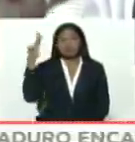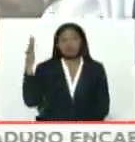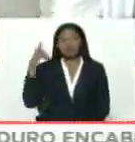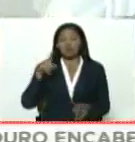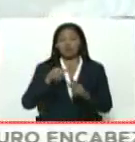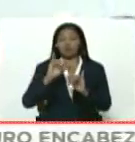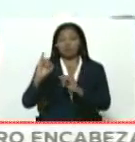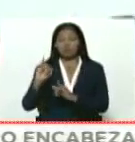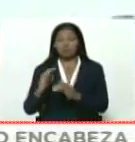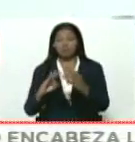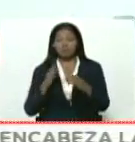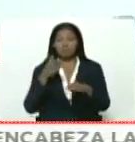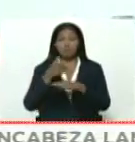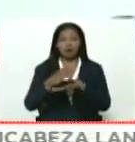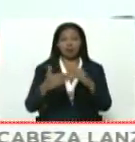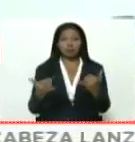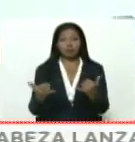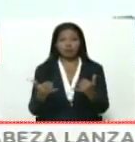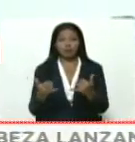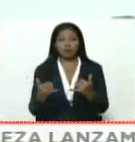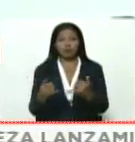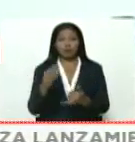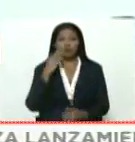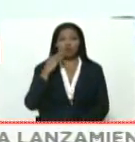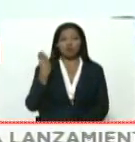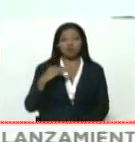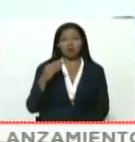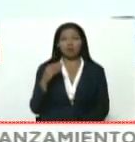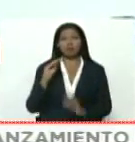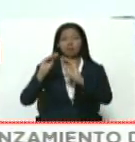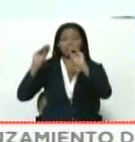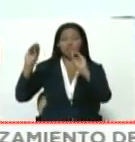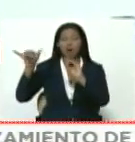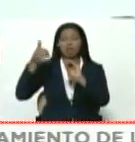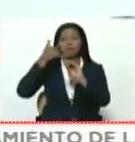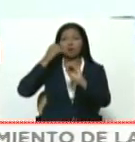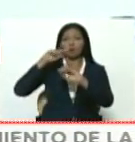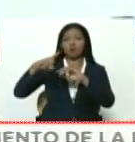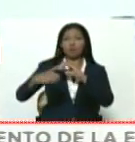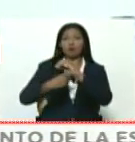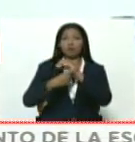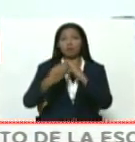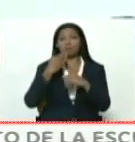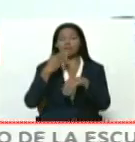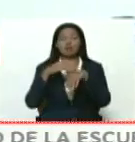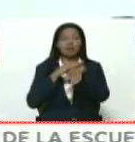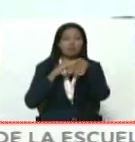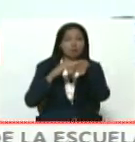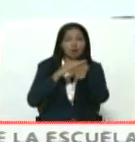Que ustedes fueron los jóvenes que llamaron al teléfono de Guaidó para pedirle perdón.